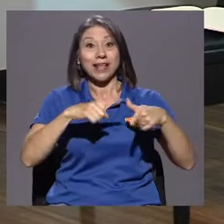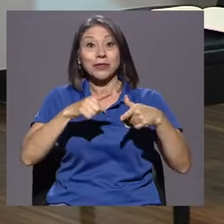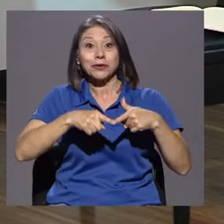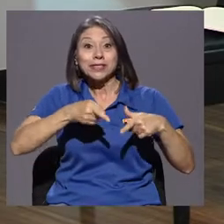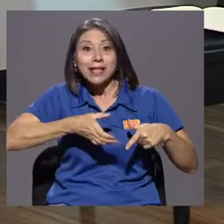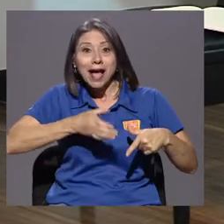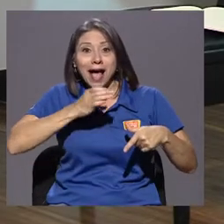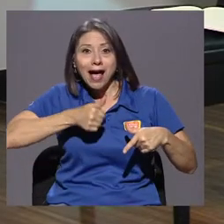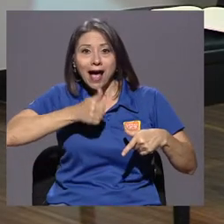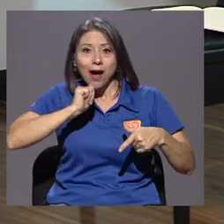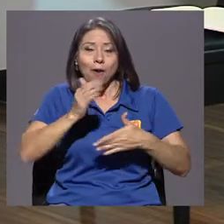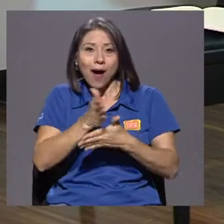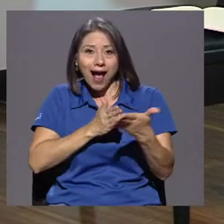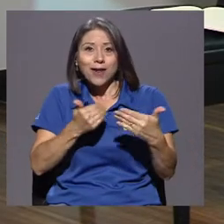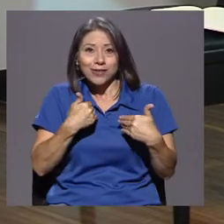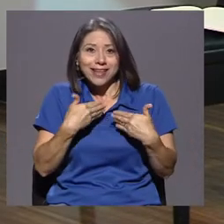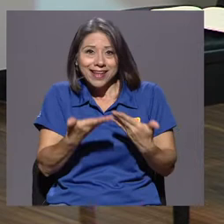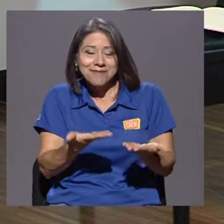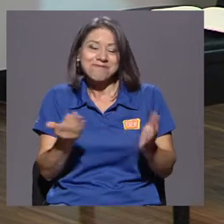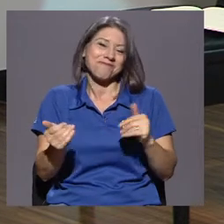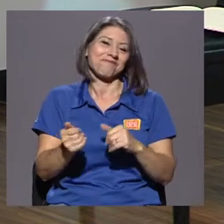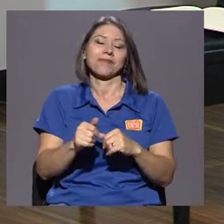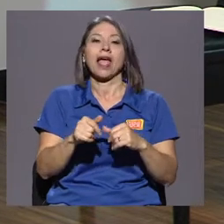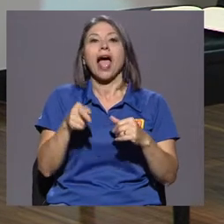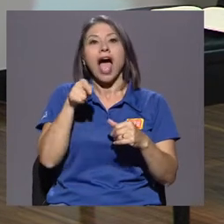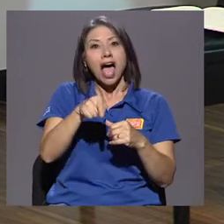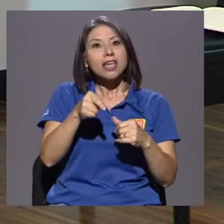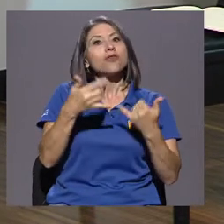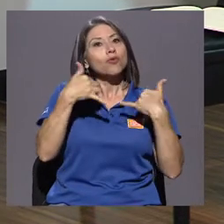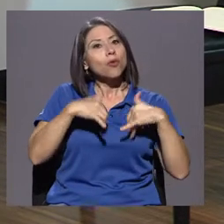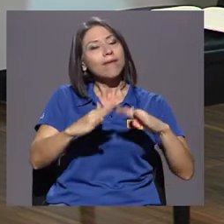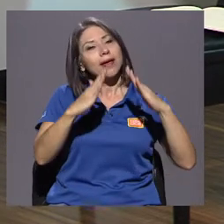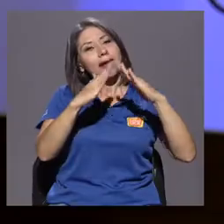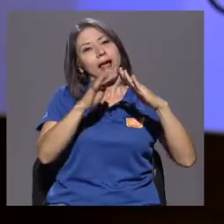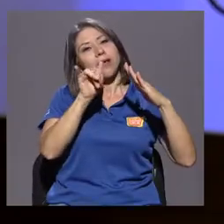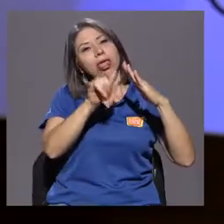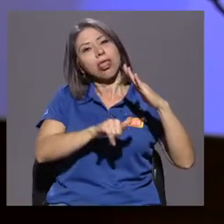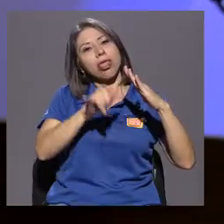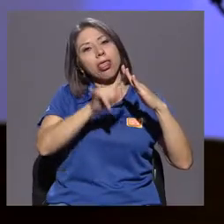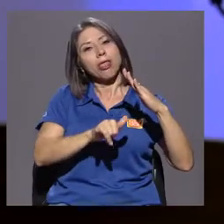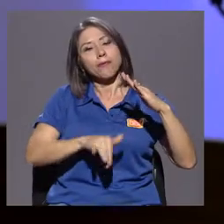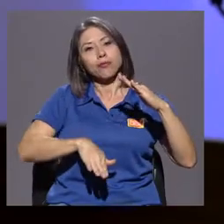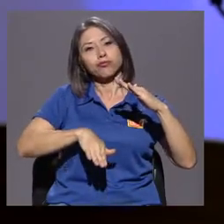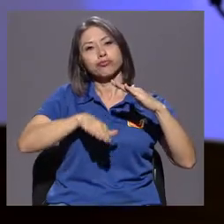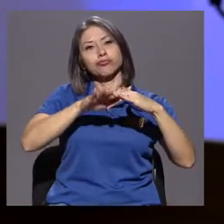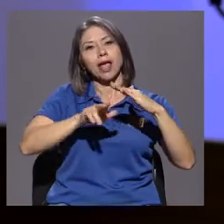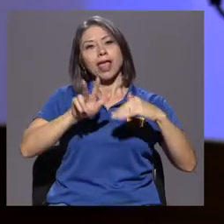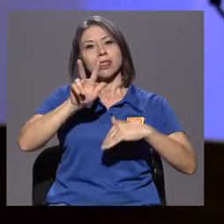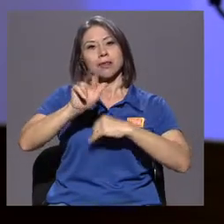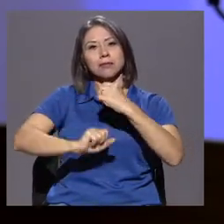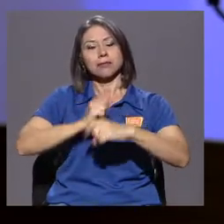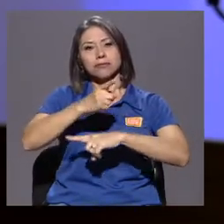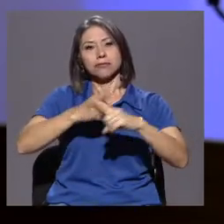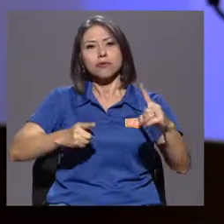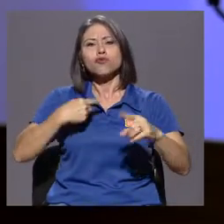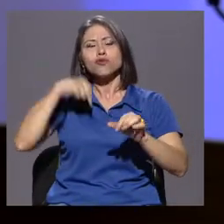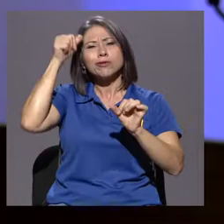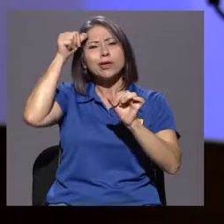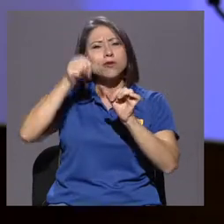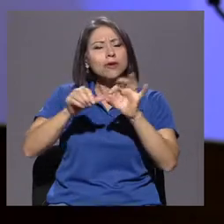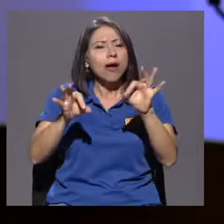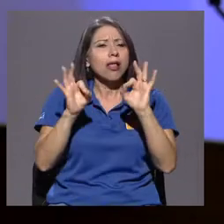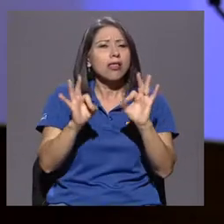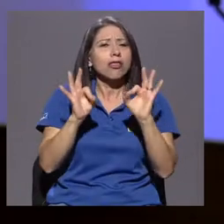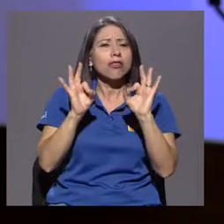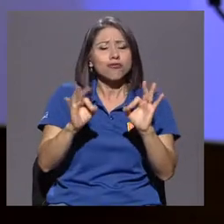y ahí está la casita todavía ahí vivían hasta los tres años y medio y tengo recuerdos muy nítidos muy nítidos de